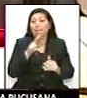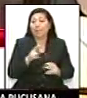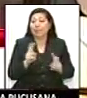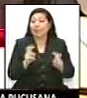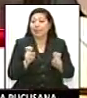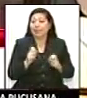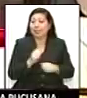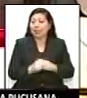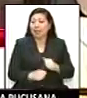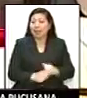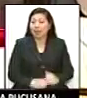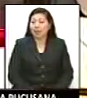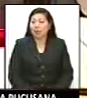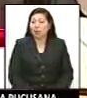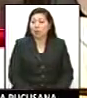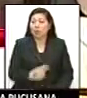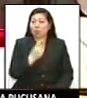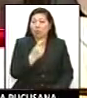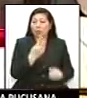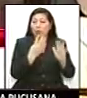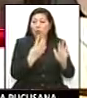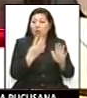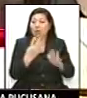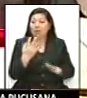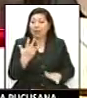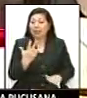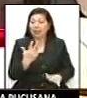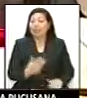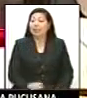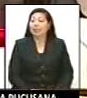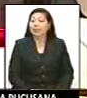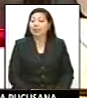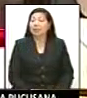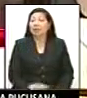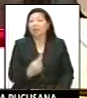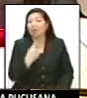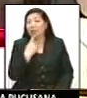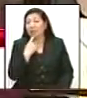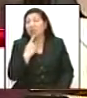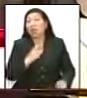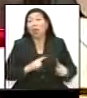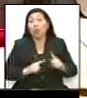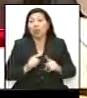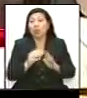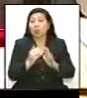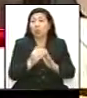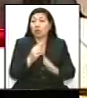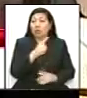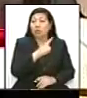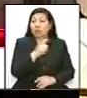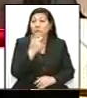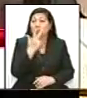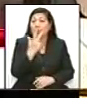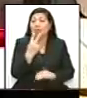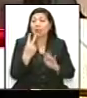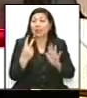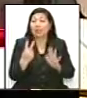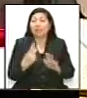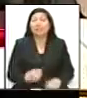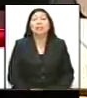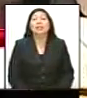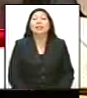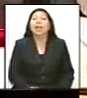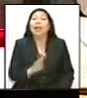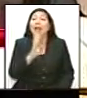texto del año 93 se plantea varias hipótesis. El artículo 137